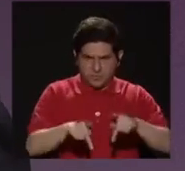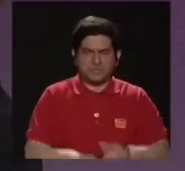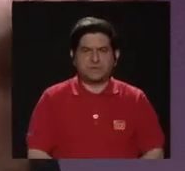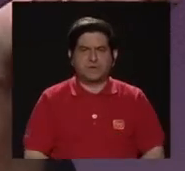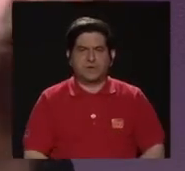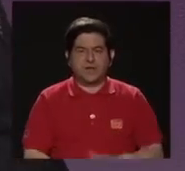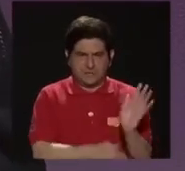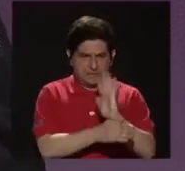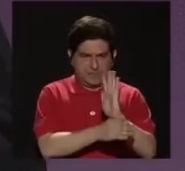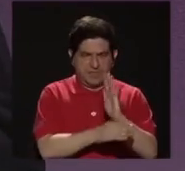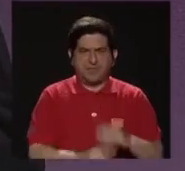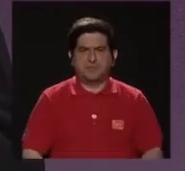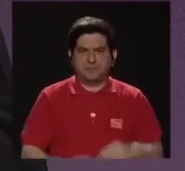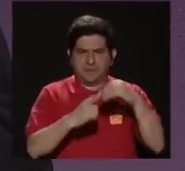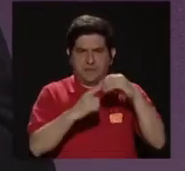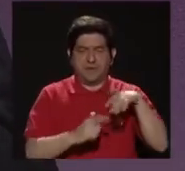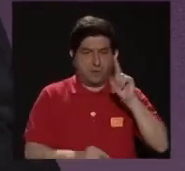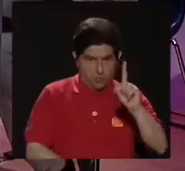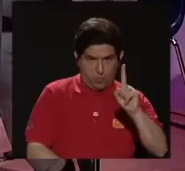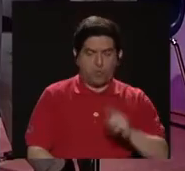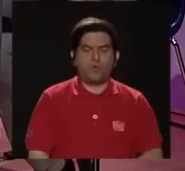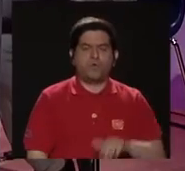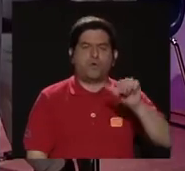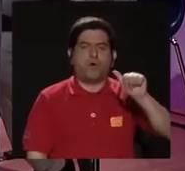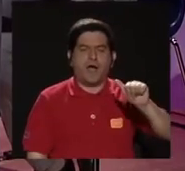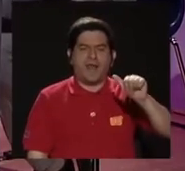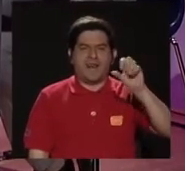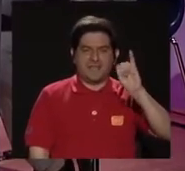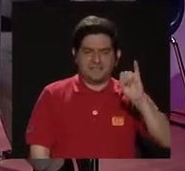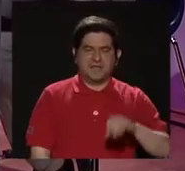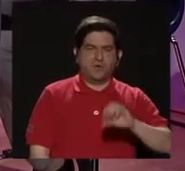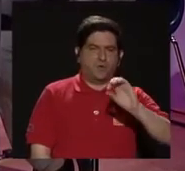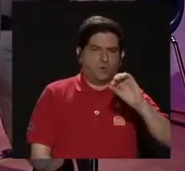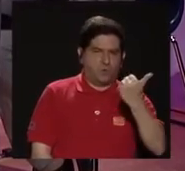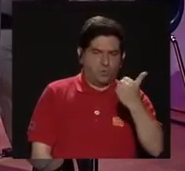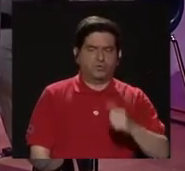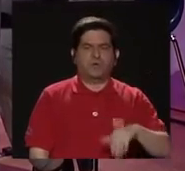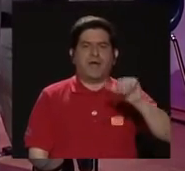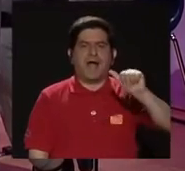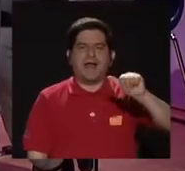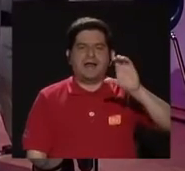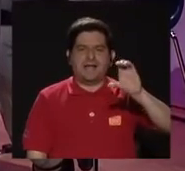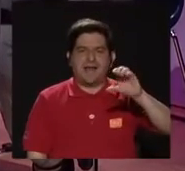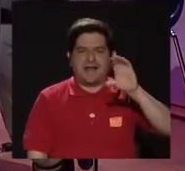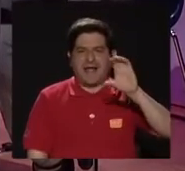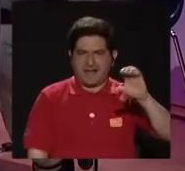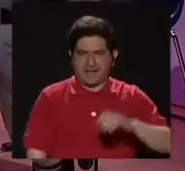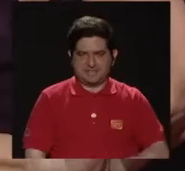película, uno representado por Ana Istarú y el otro por Ana Clara Carranza, son